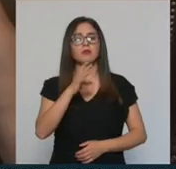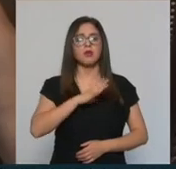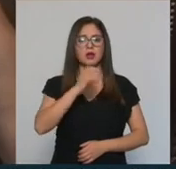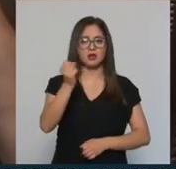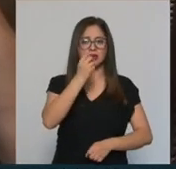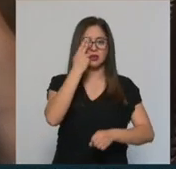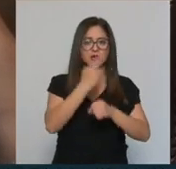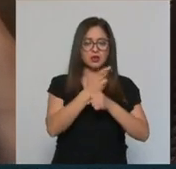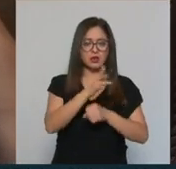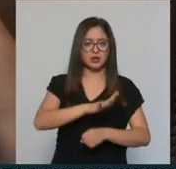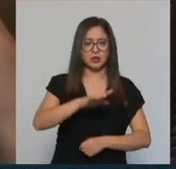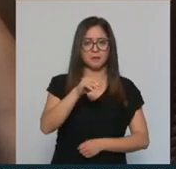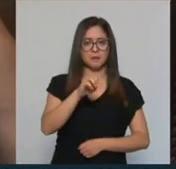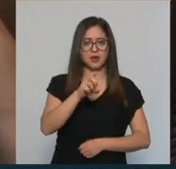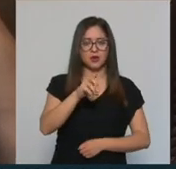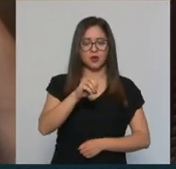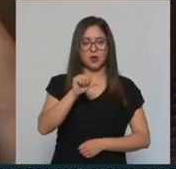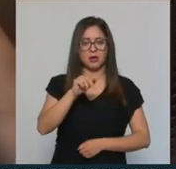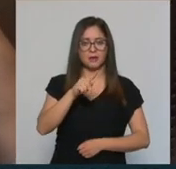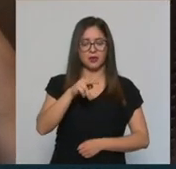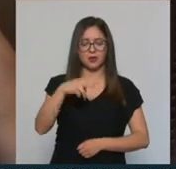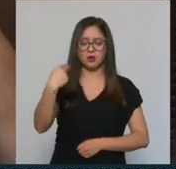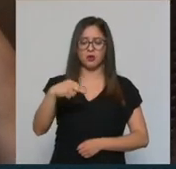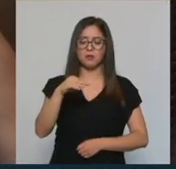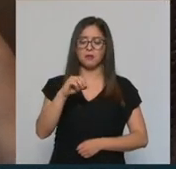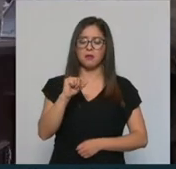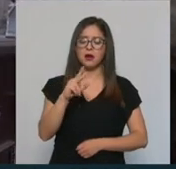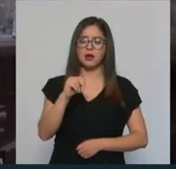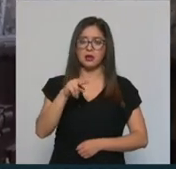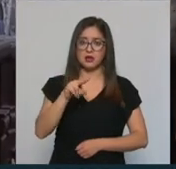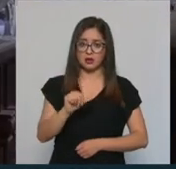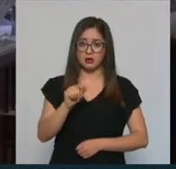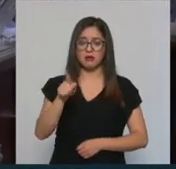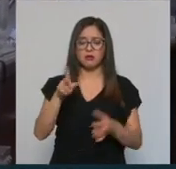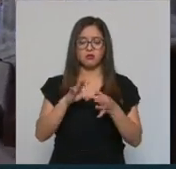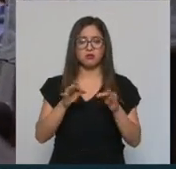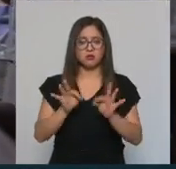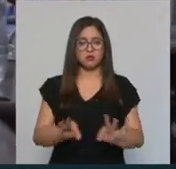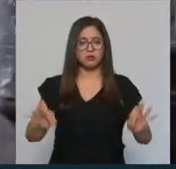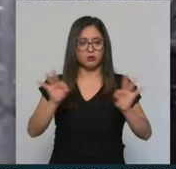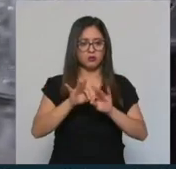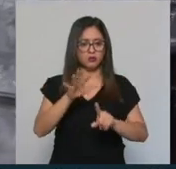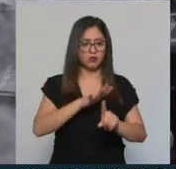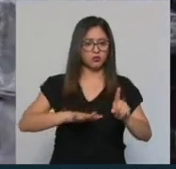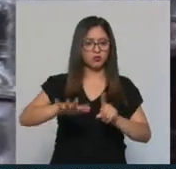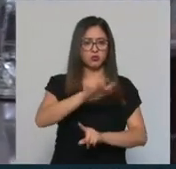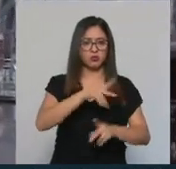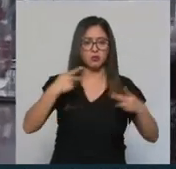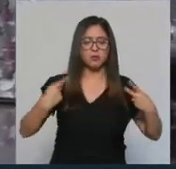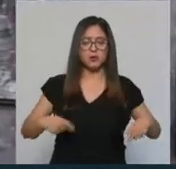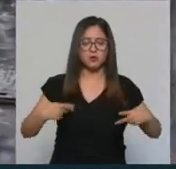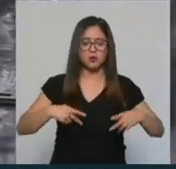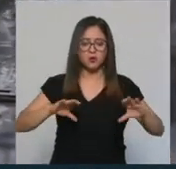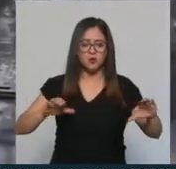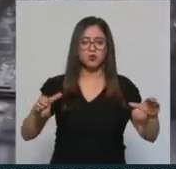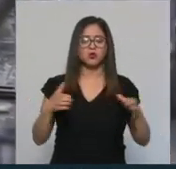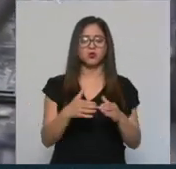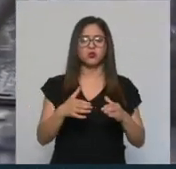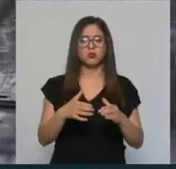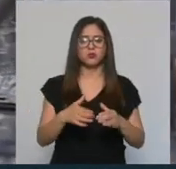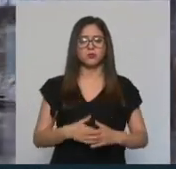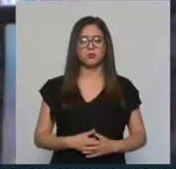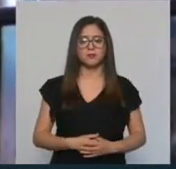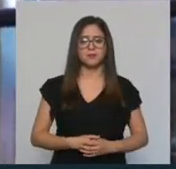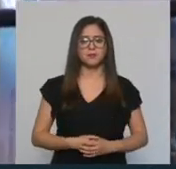Medio Ambiente de la Ciudad de México, Marina Robles, quien resaltó la importancia de que la sociedad en su conjunto dimensione este